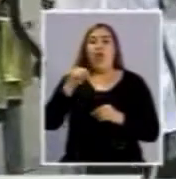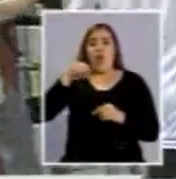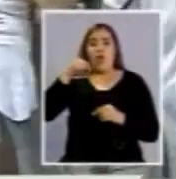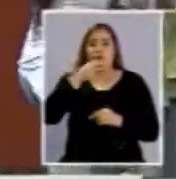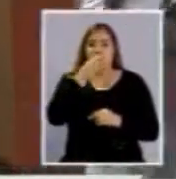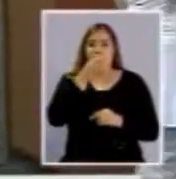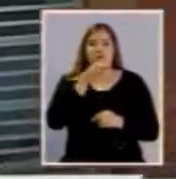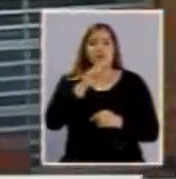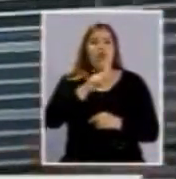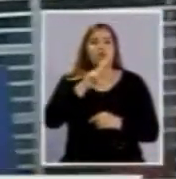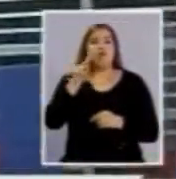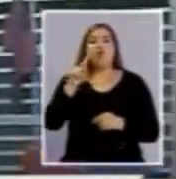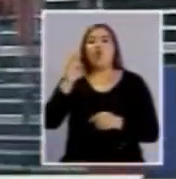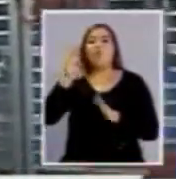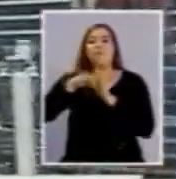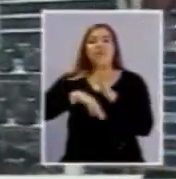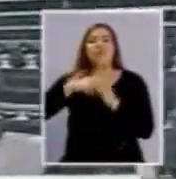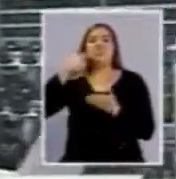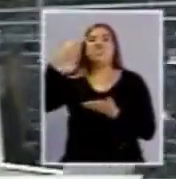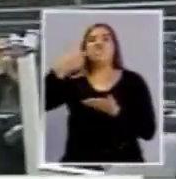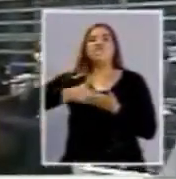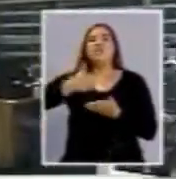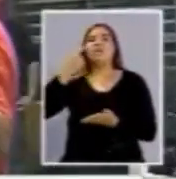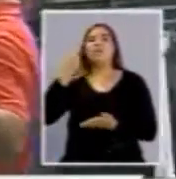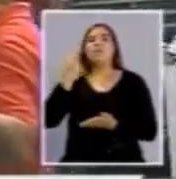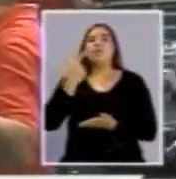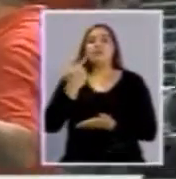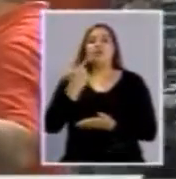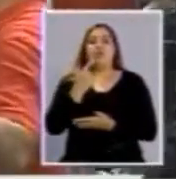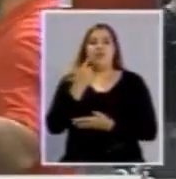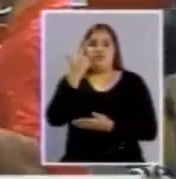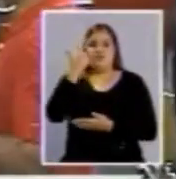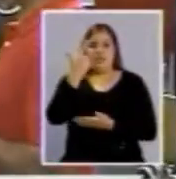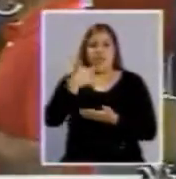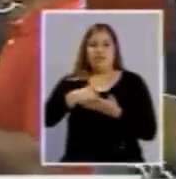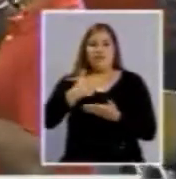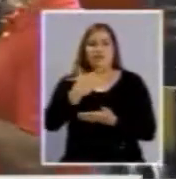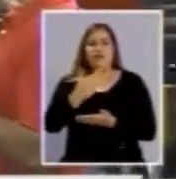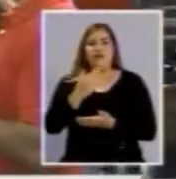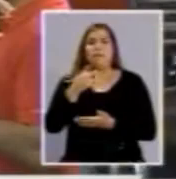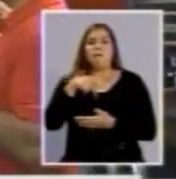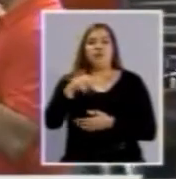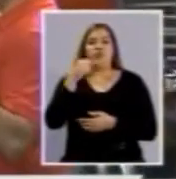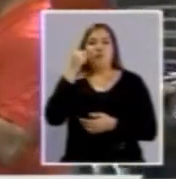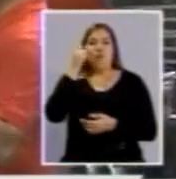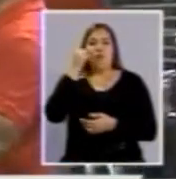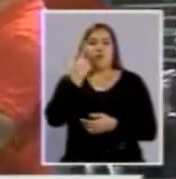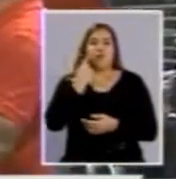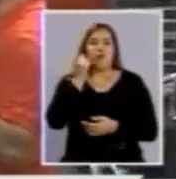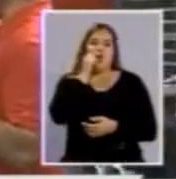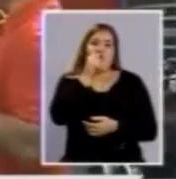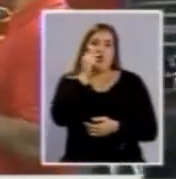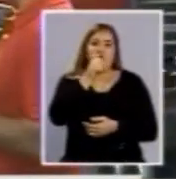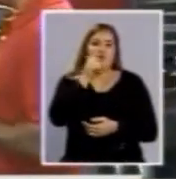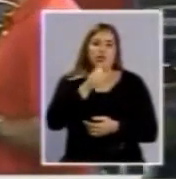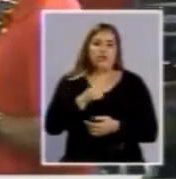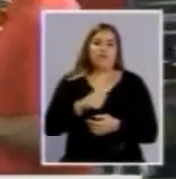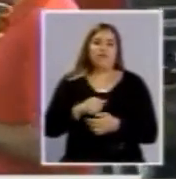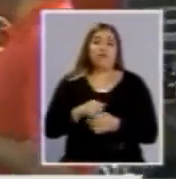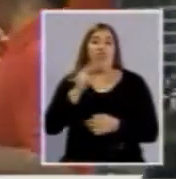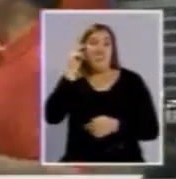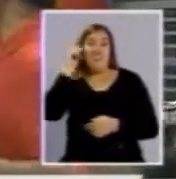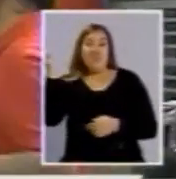día es no menos de 7.000 pasos al día. ¿7.000? En total. Y lo ideal sería poder acceder a 10.000 pasos